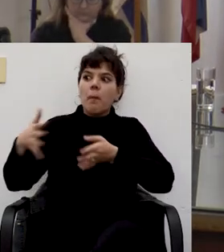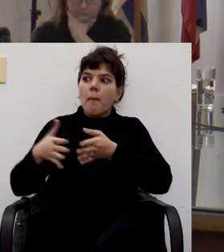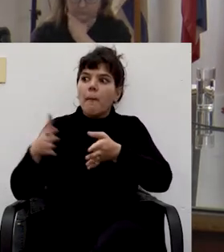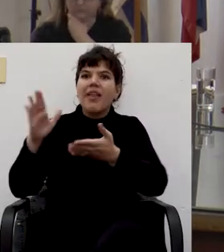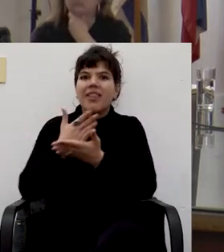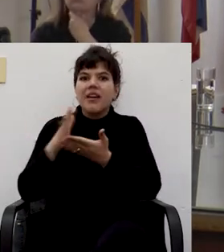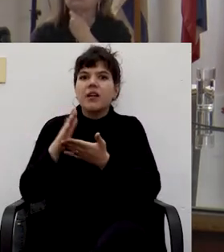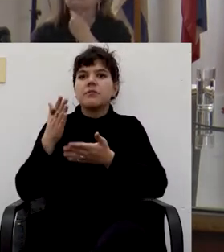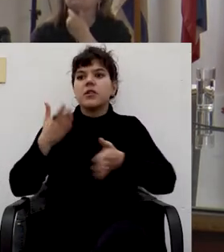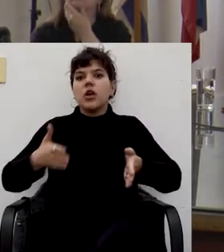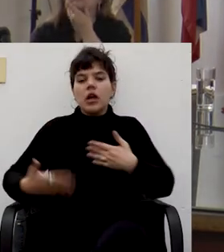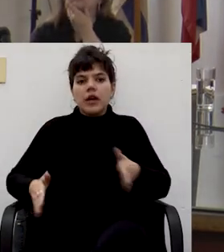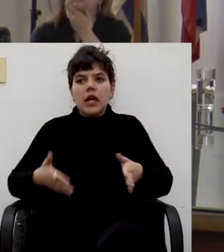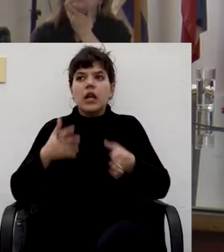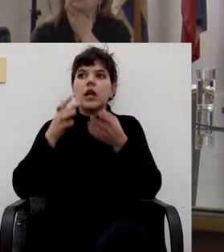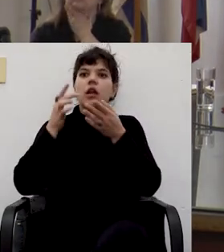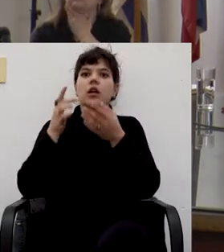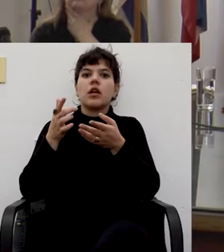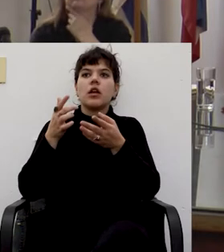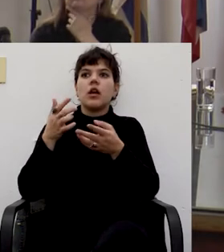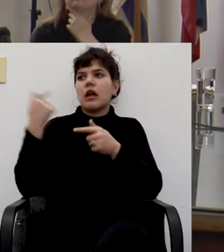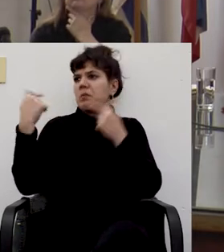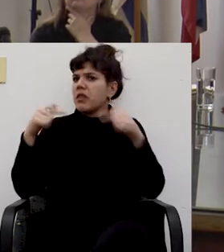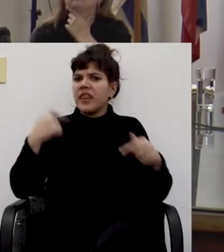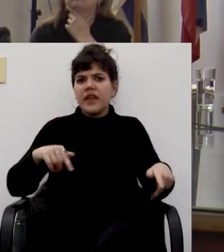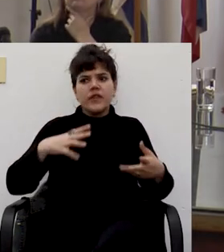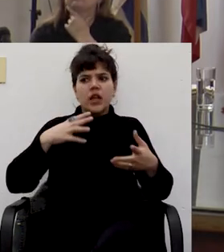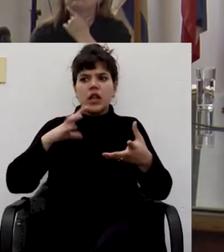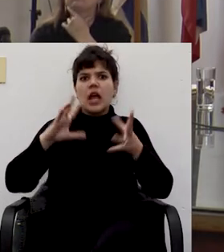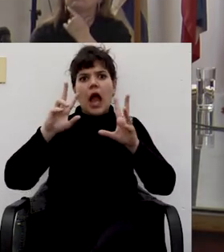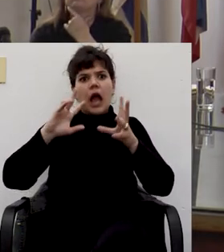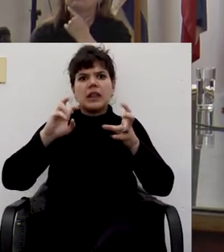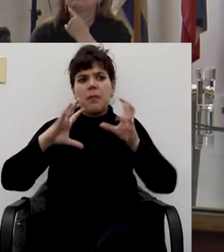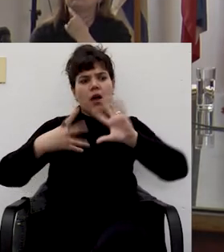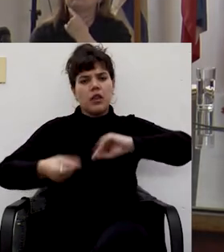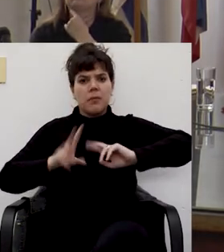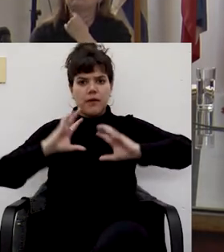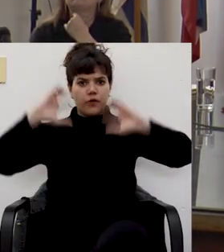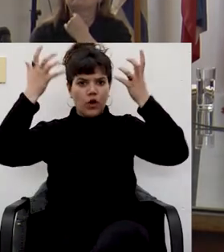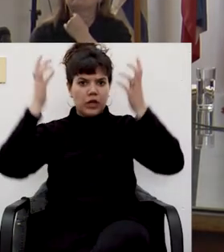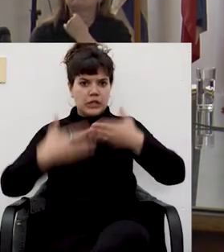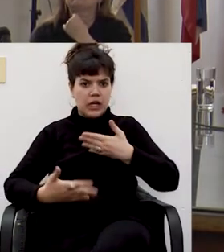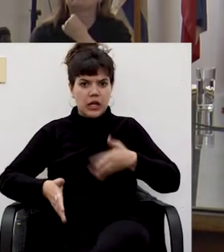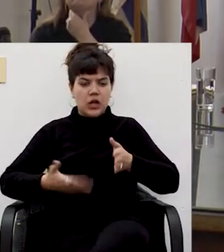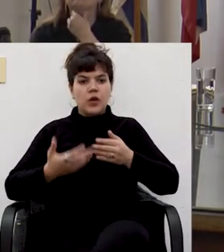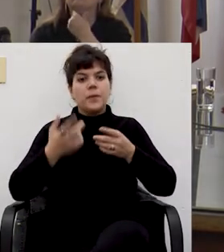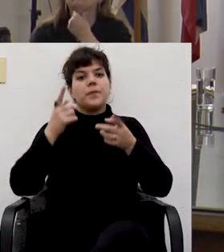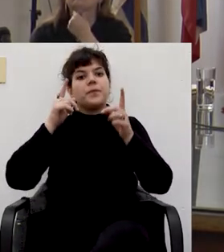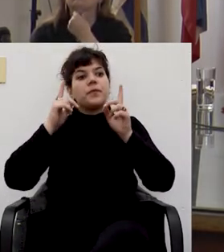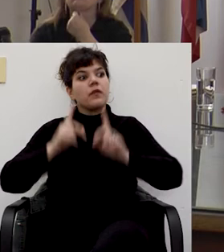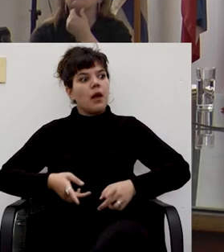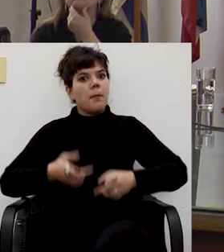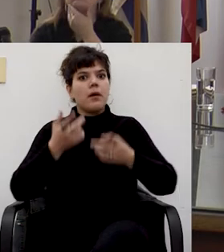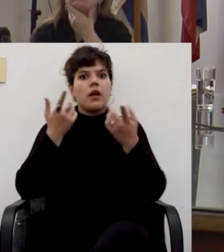discriminaciones, desigualdades y brechas, así como las diferentes modalidades de violencia basada en género. Impulsar a nivel de enseñanza de grado,